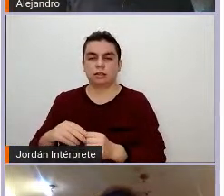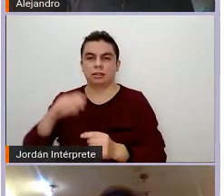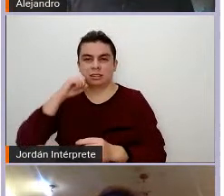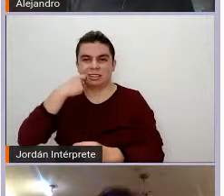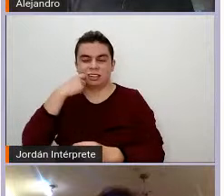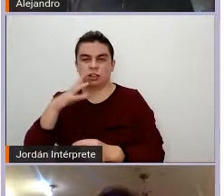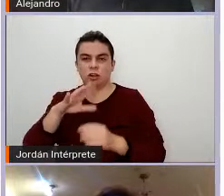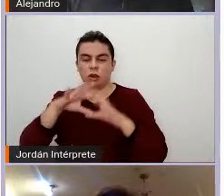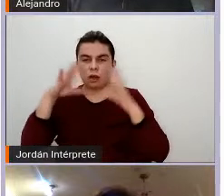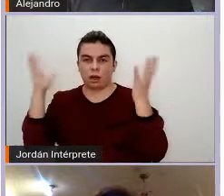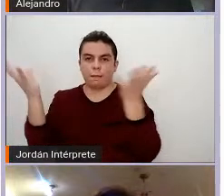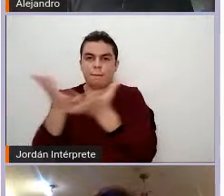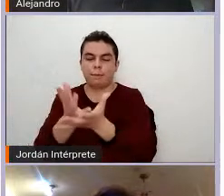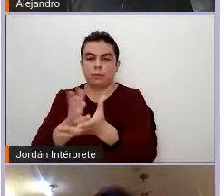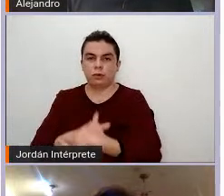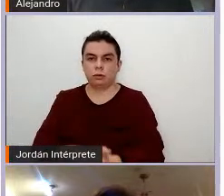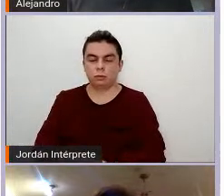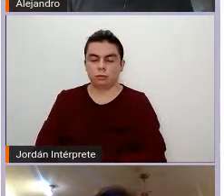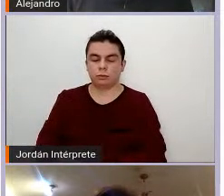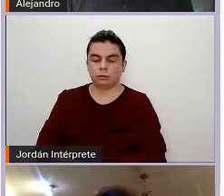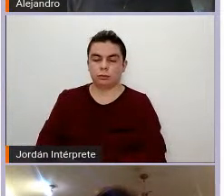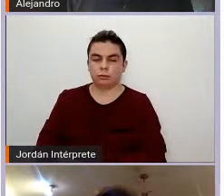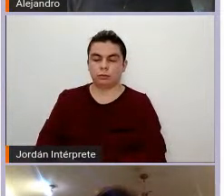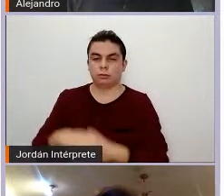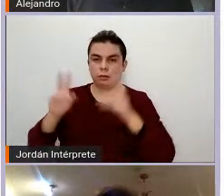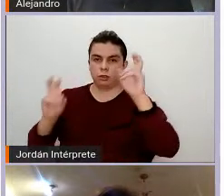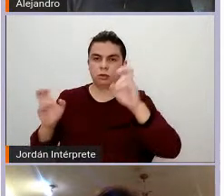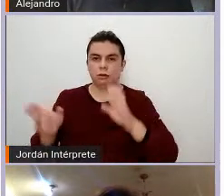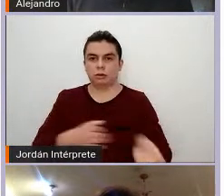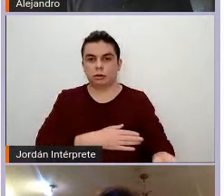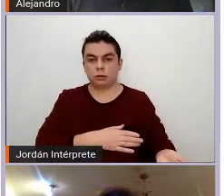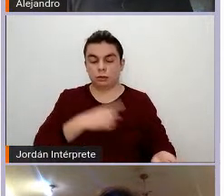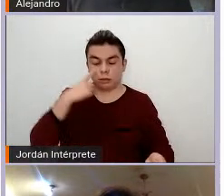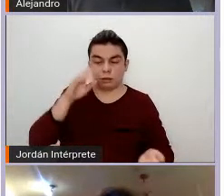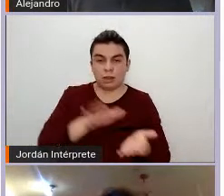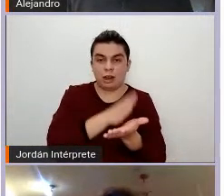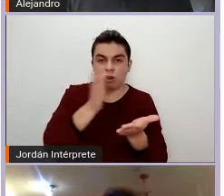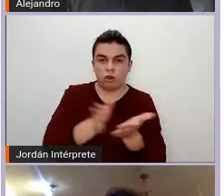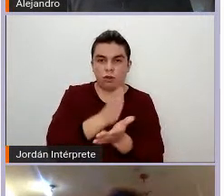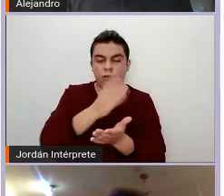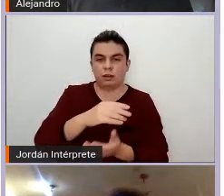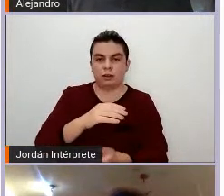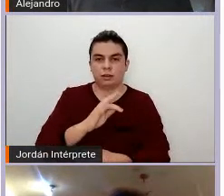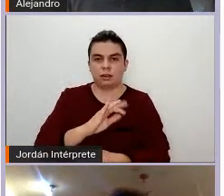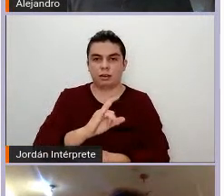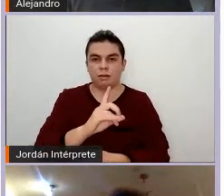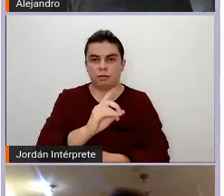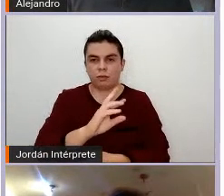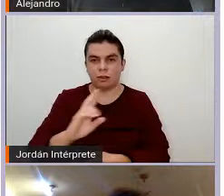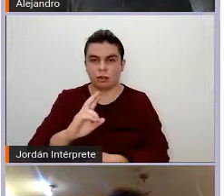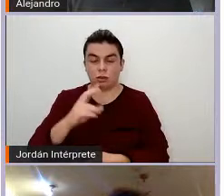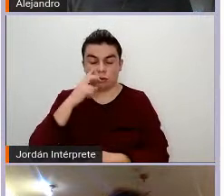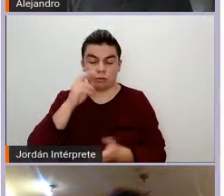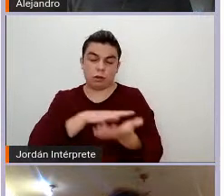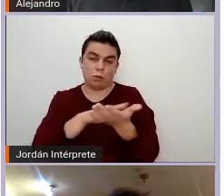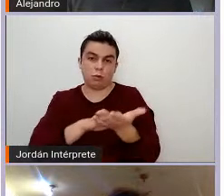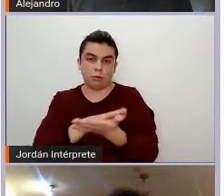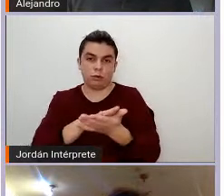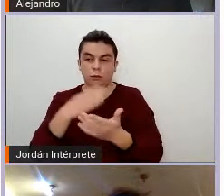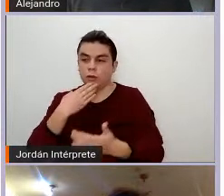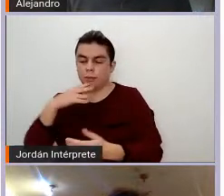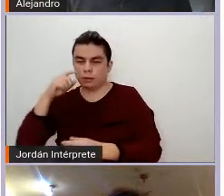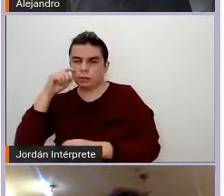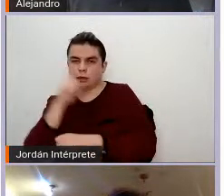Entonces, utilizando la novela de Fedor Dostoyevsky como ejemplo y basándose en las observaciones del crítico literario